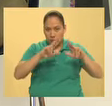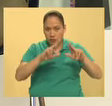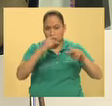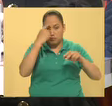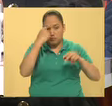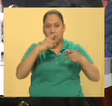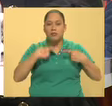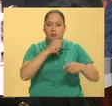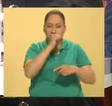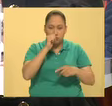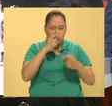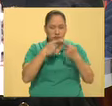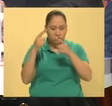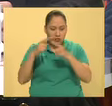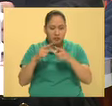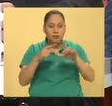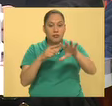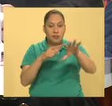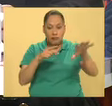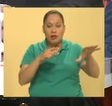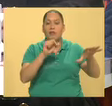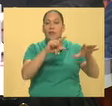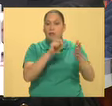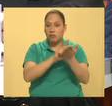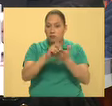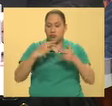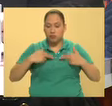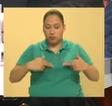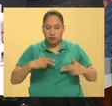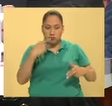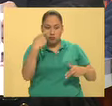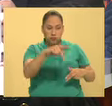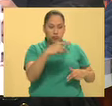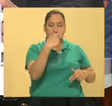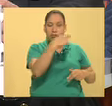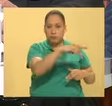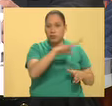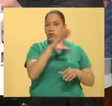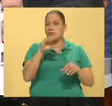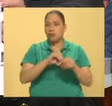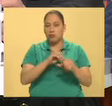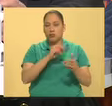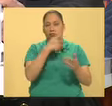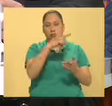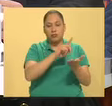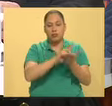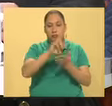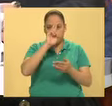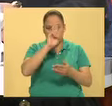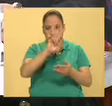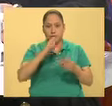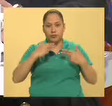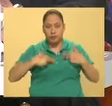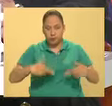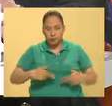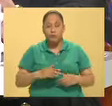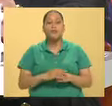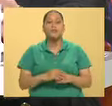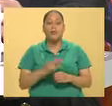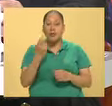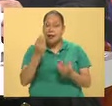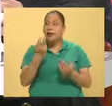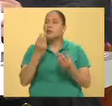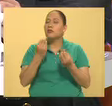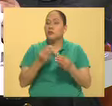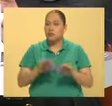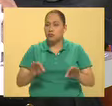se encuentren apegadas a derechos, siendo respetados todos sus derechos humanos. Eso es muy importante. Bien. Muy importante, y